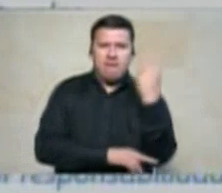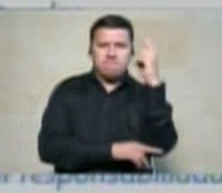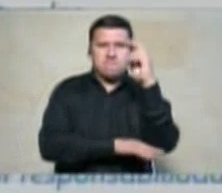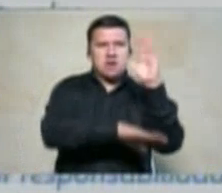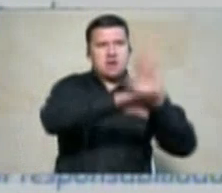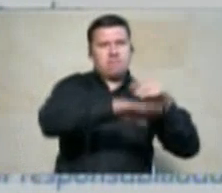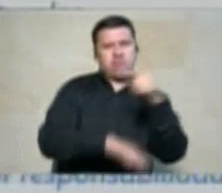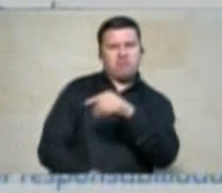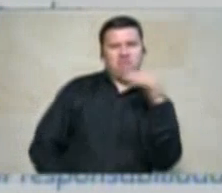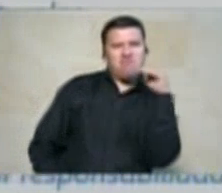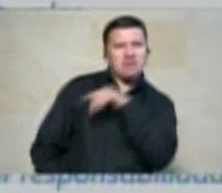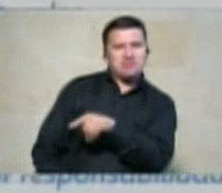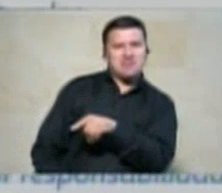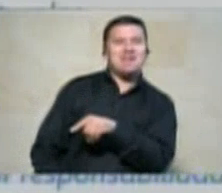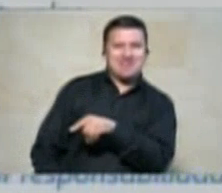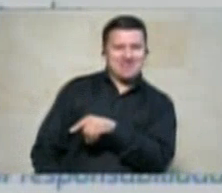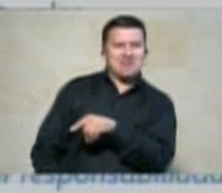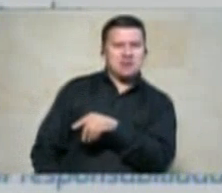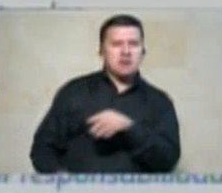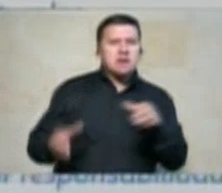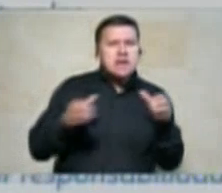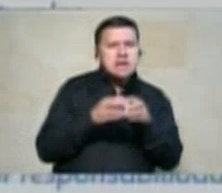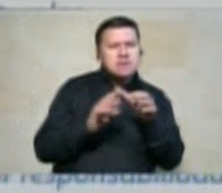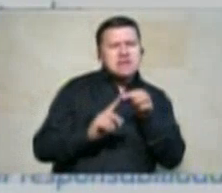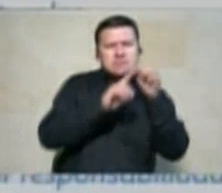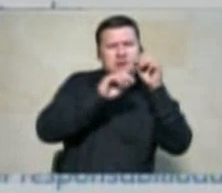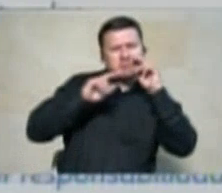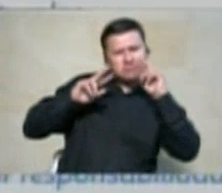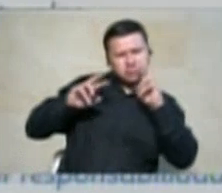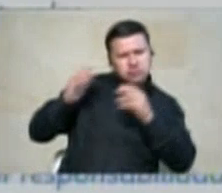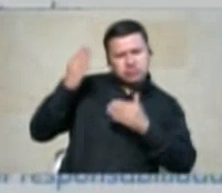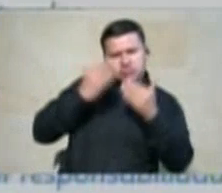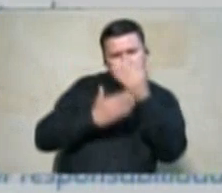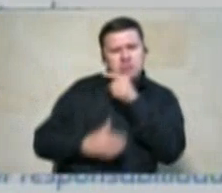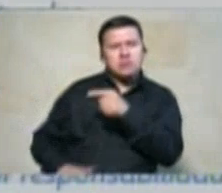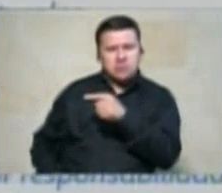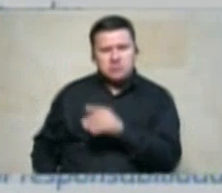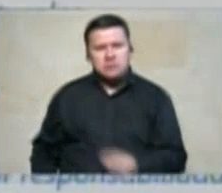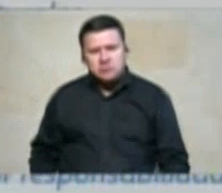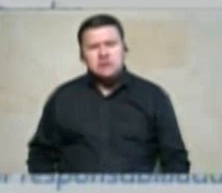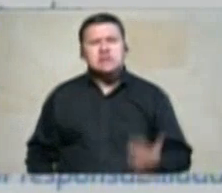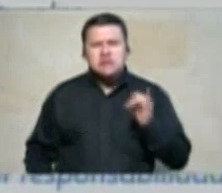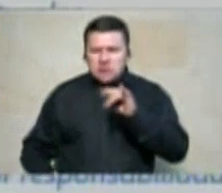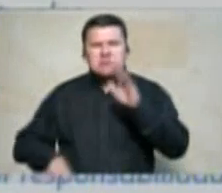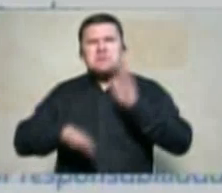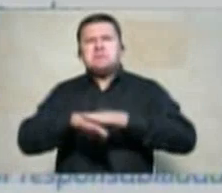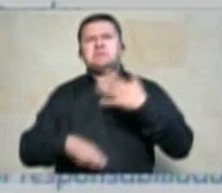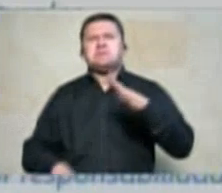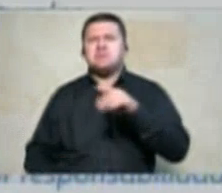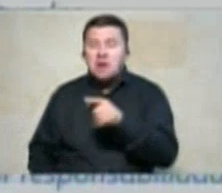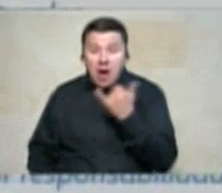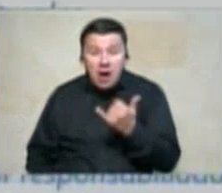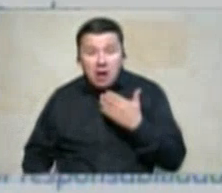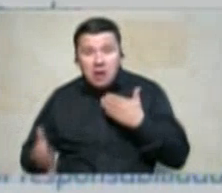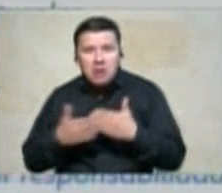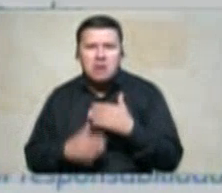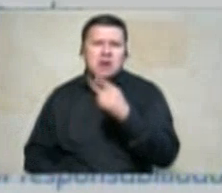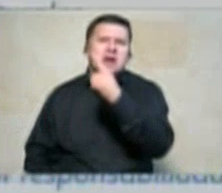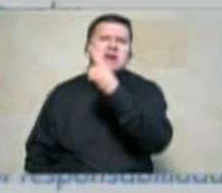General de la Nación y allí hay un equipo especial estudiando estos casos. Hemos denunciado hasta este